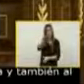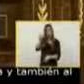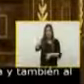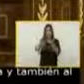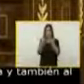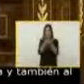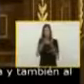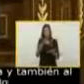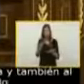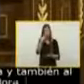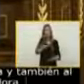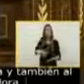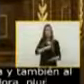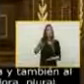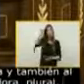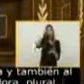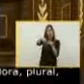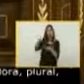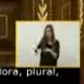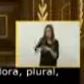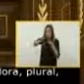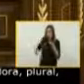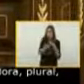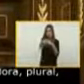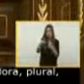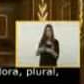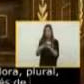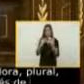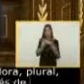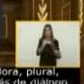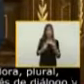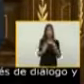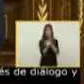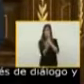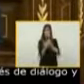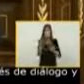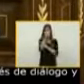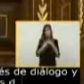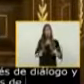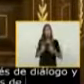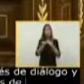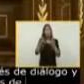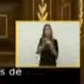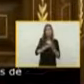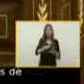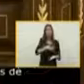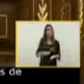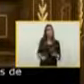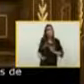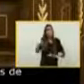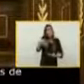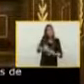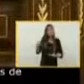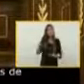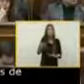es una inmensa mentira. Pero, en fin, luego lo podremos ver. No, lo que va a ocurrir hoy es lo que está previsto, que es que va a ser derrotado de una